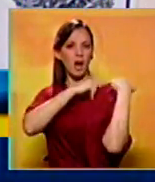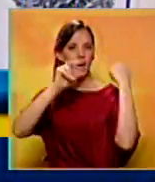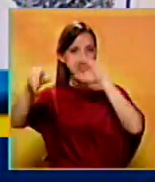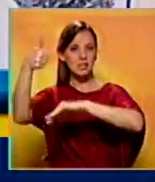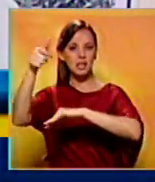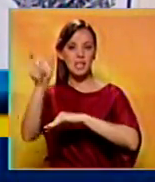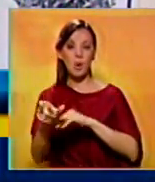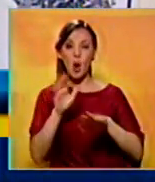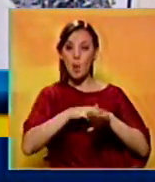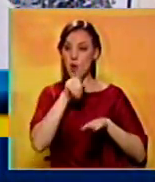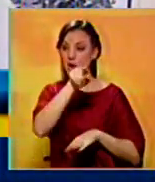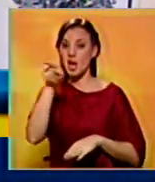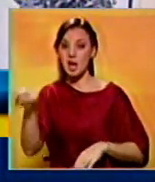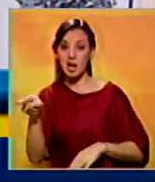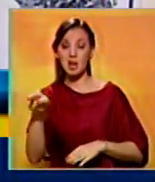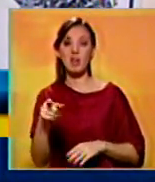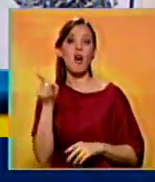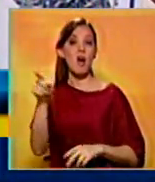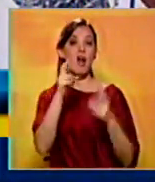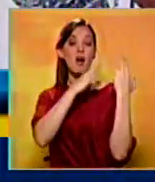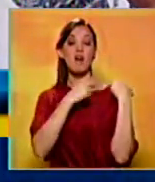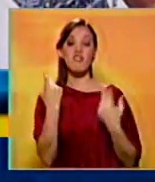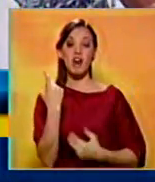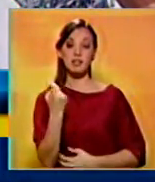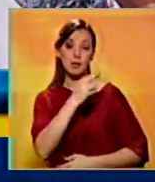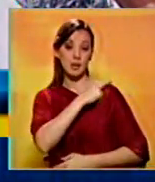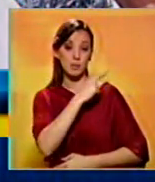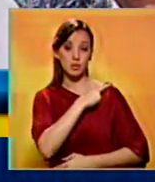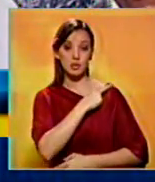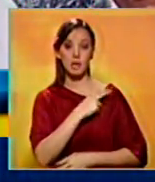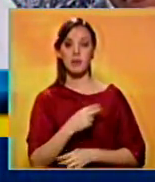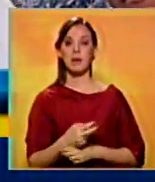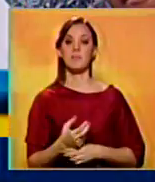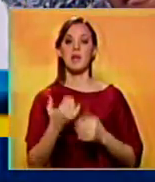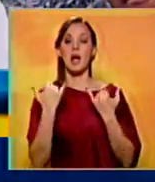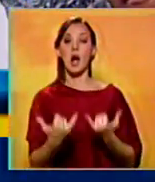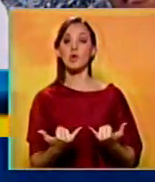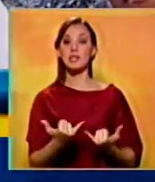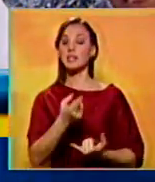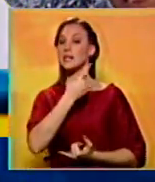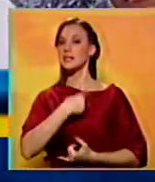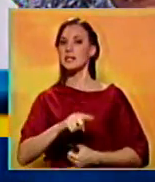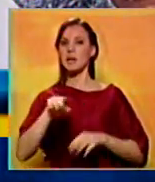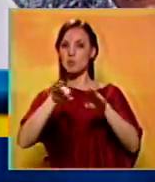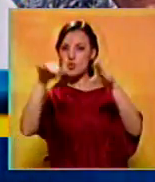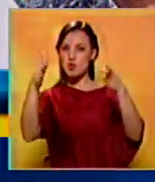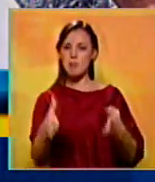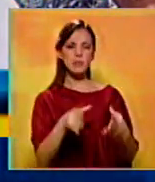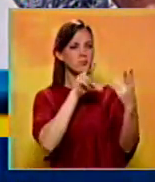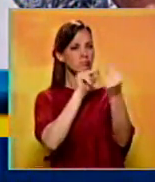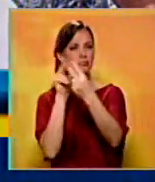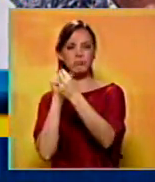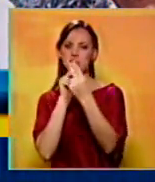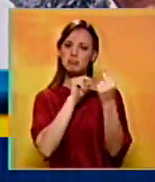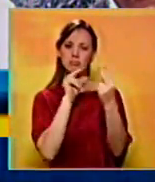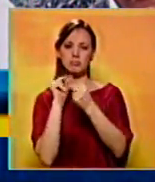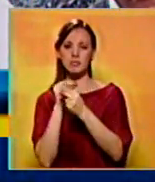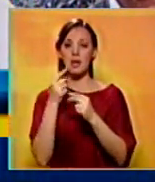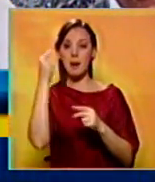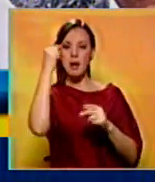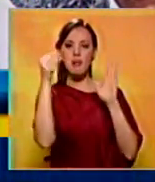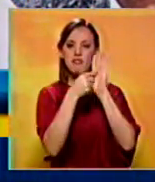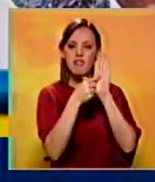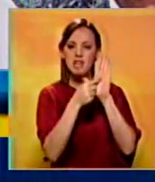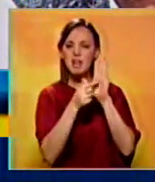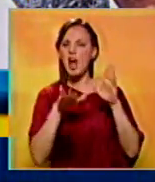se demostró que son responsables de la situación actal del instituto actualmente estamos en una mesa de trabajo para de una vez Definir la fecha y los